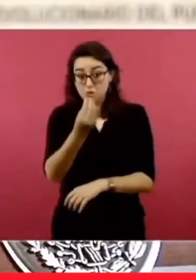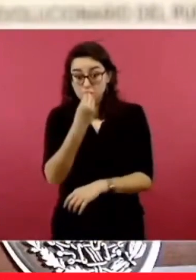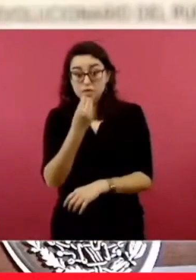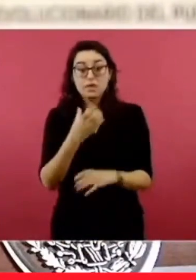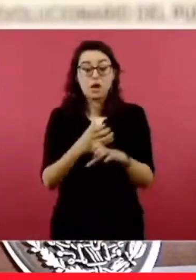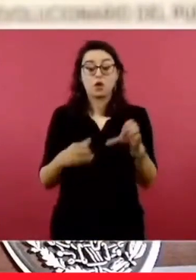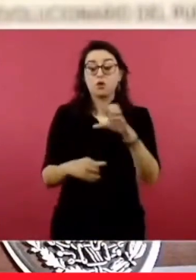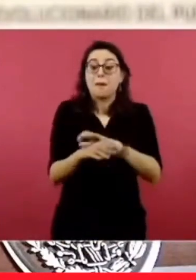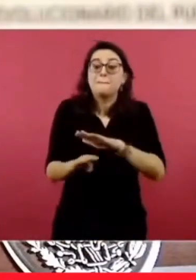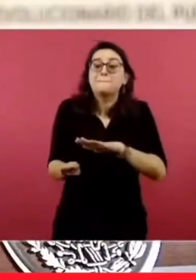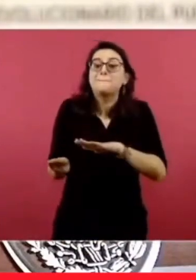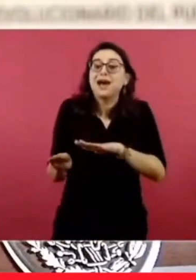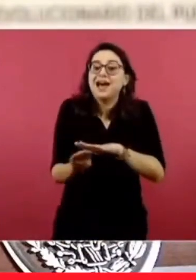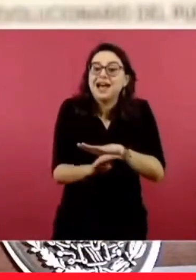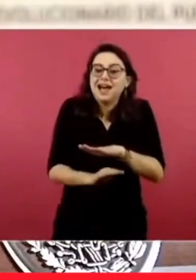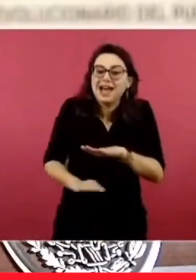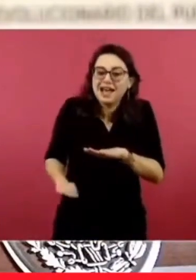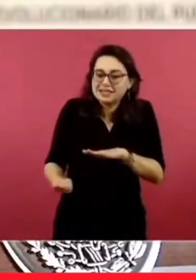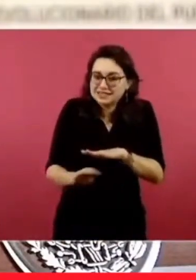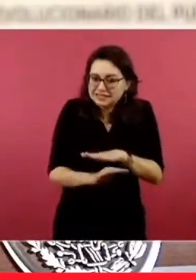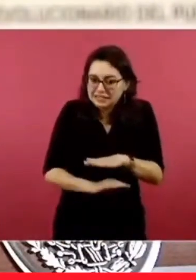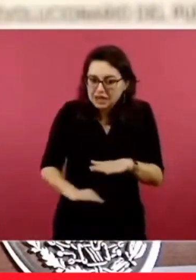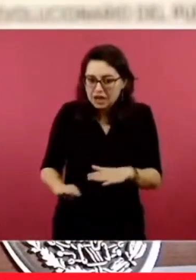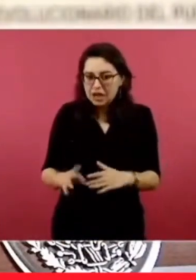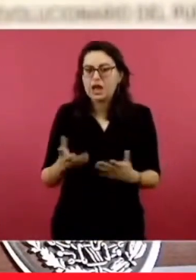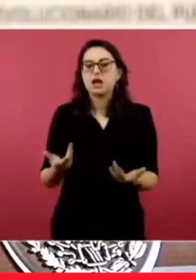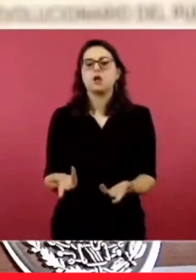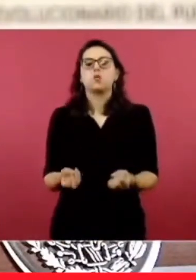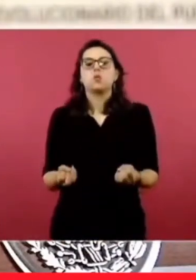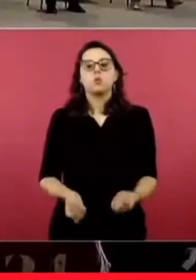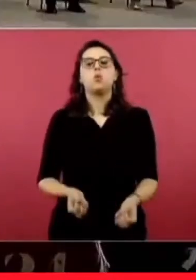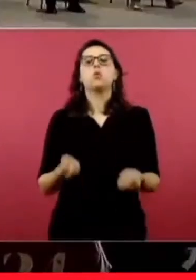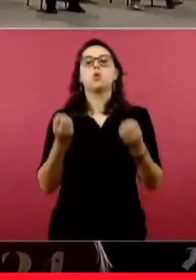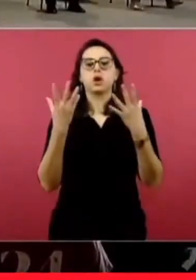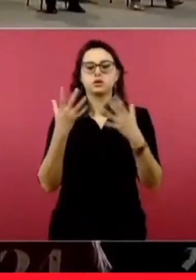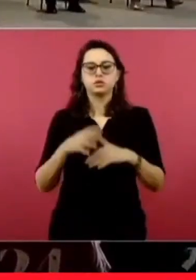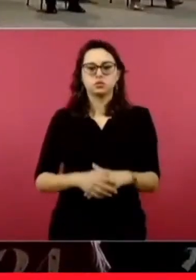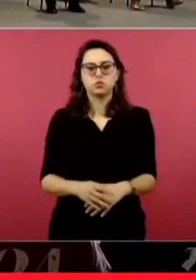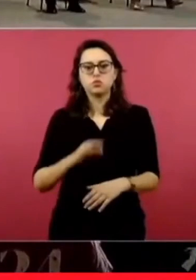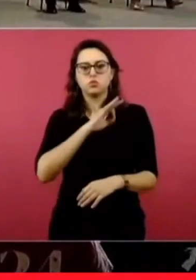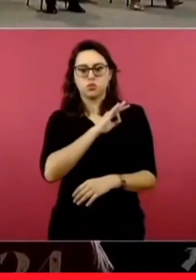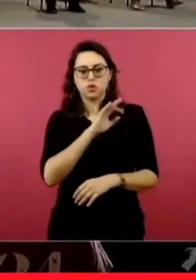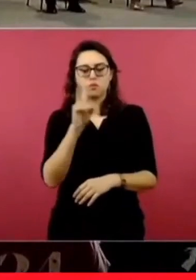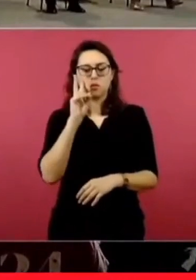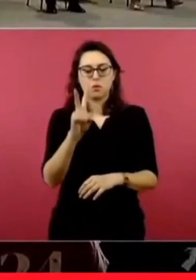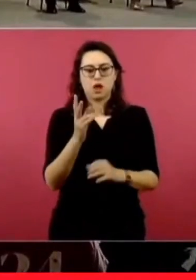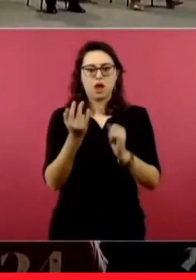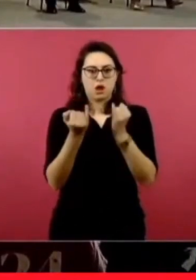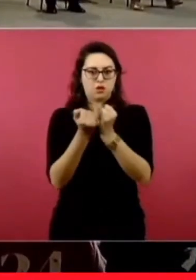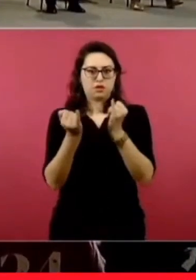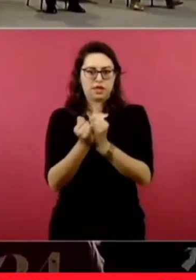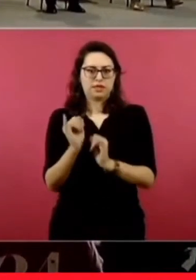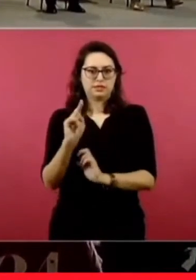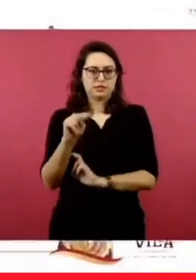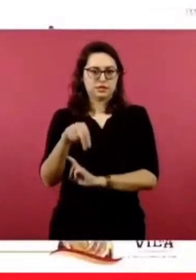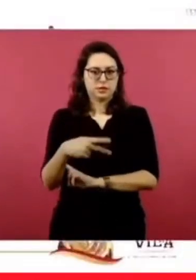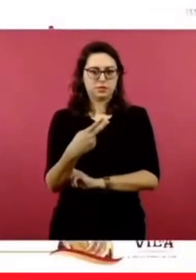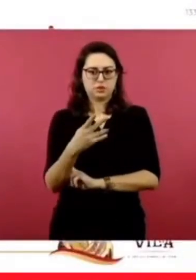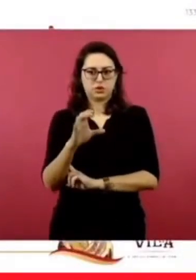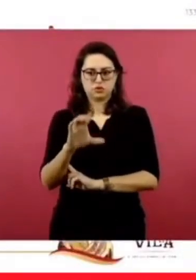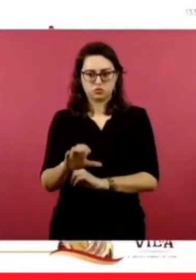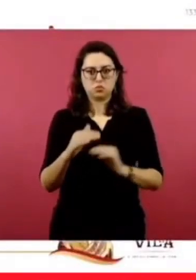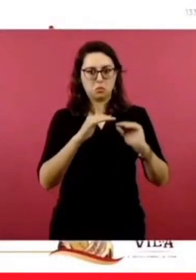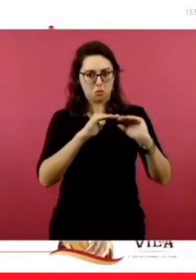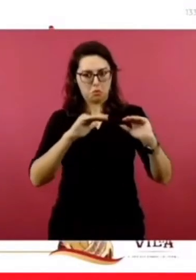las familias mexicanas. Y tenemos nosotros que hay estabilidad en el Índice Nacional de Precios al Consumidor en Bebidas y